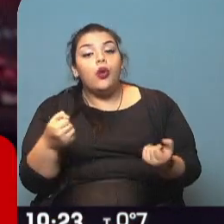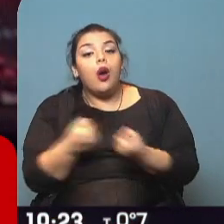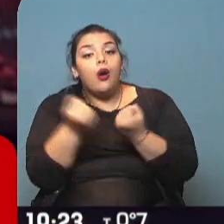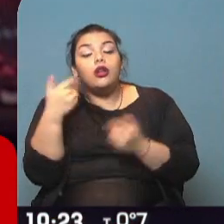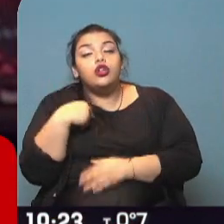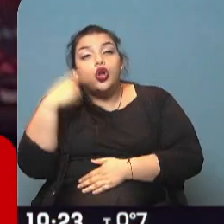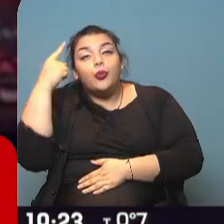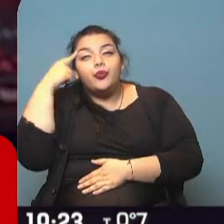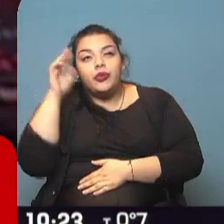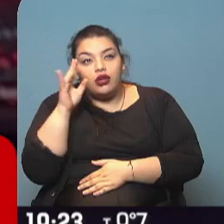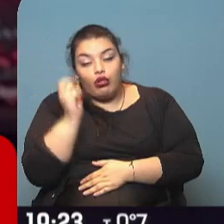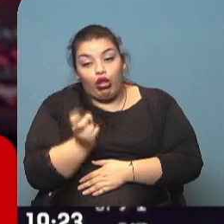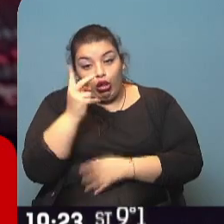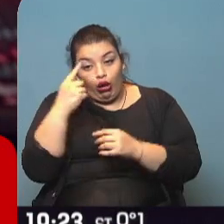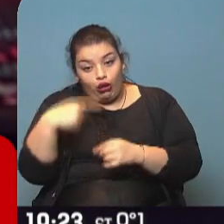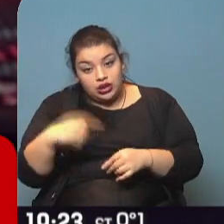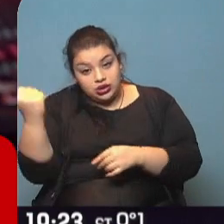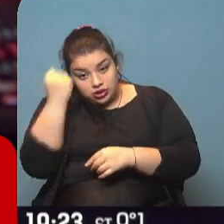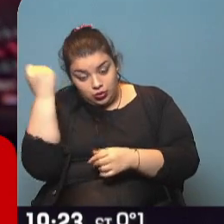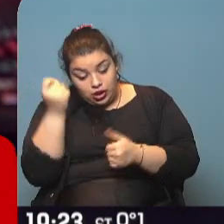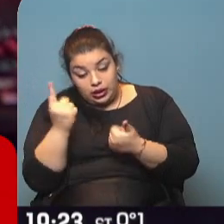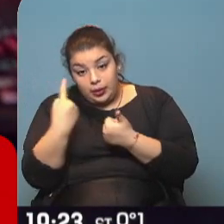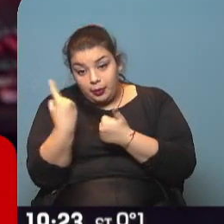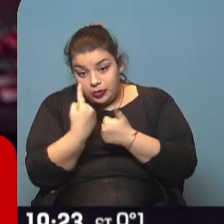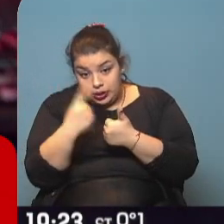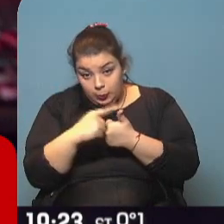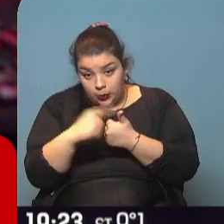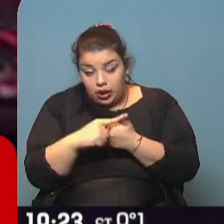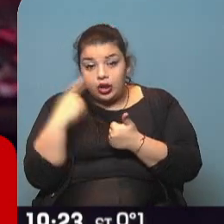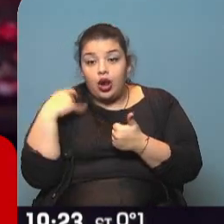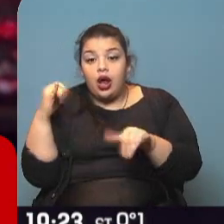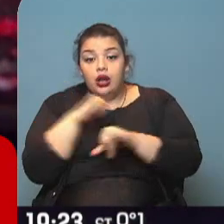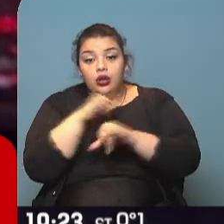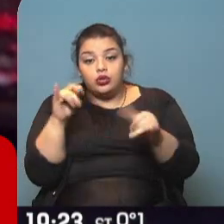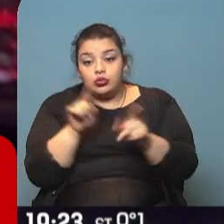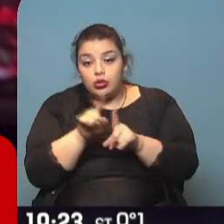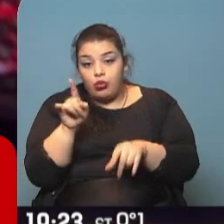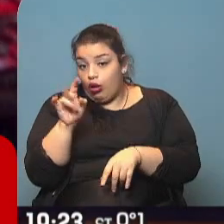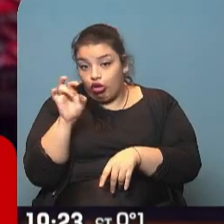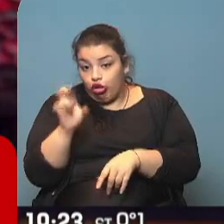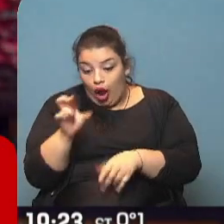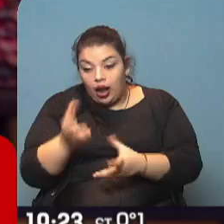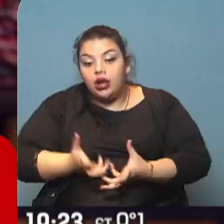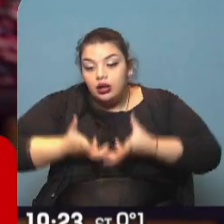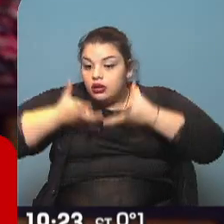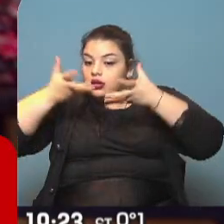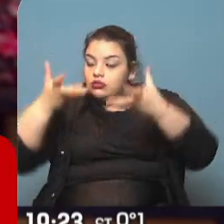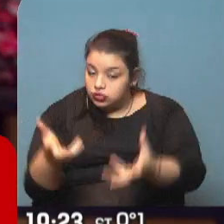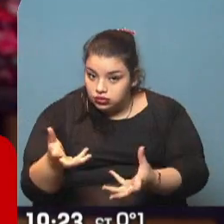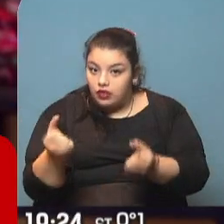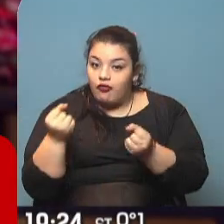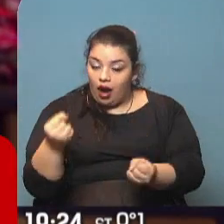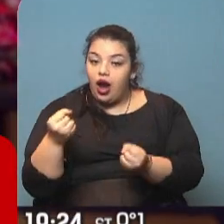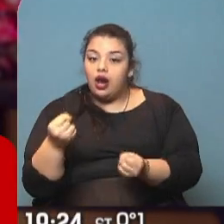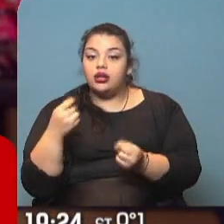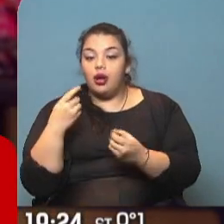que requiere dos condiciones. Primero, que el anuncio sea un paquete de dólares muy potente, ¿no? Que genere expectativas a favor